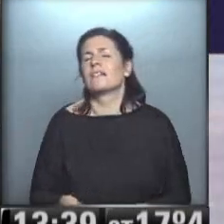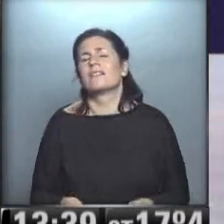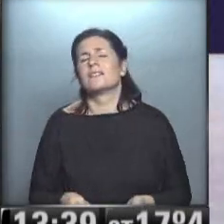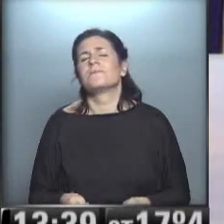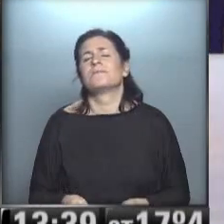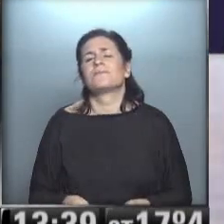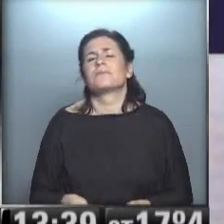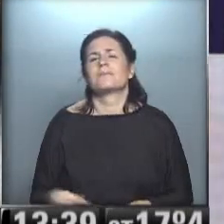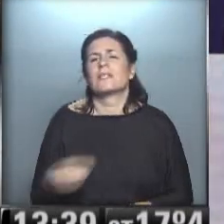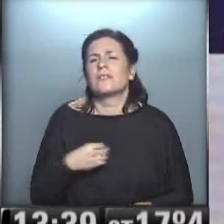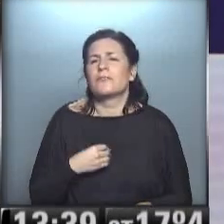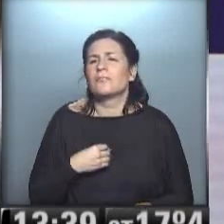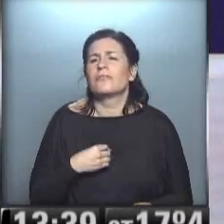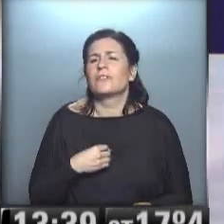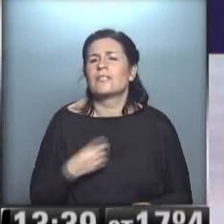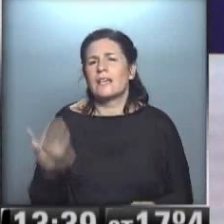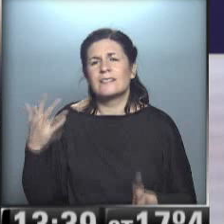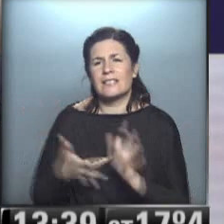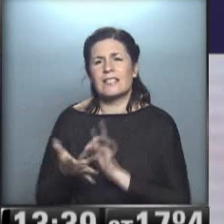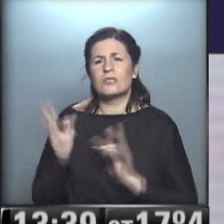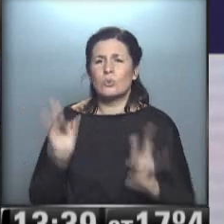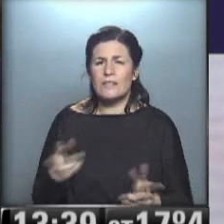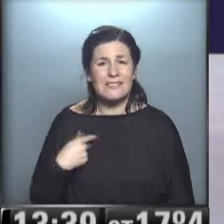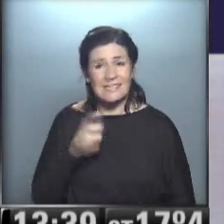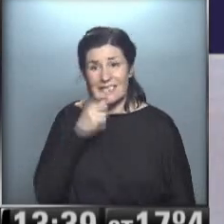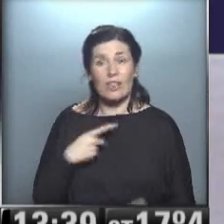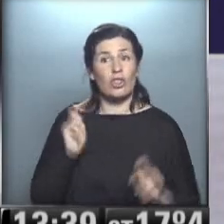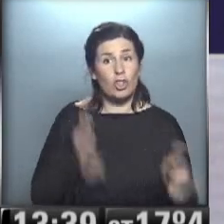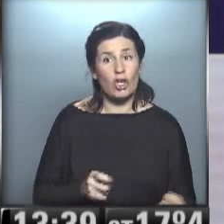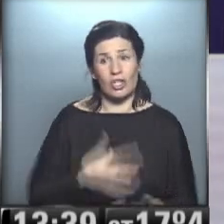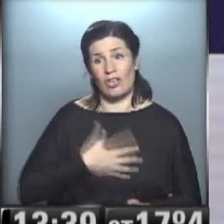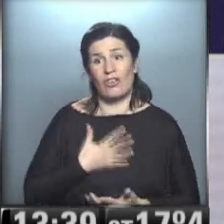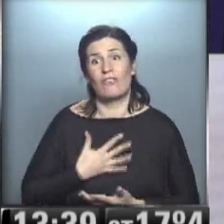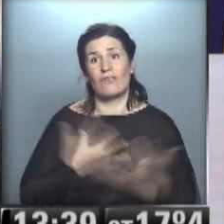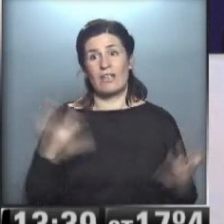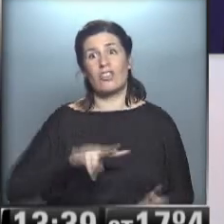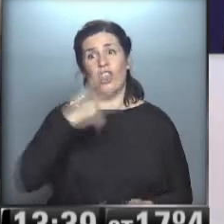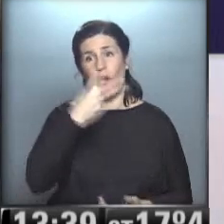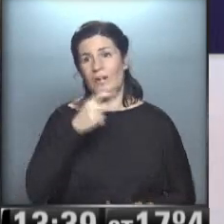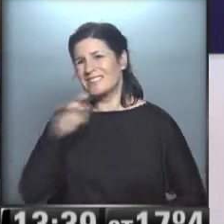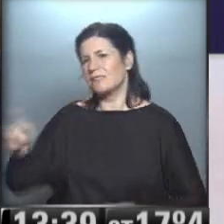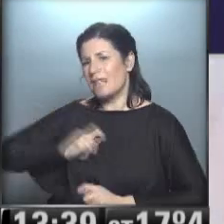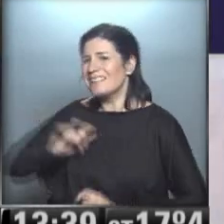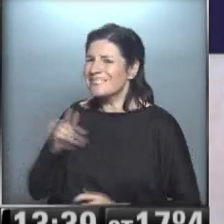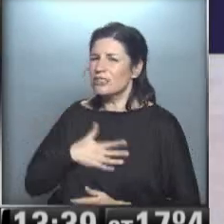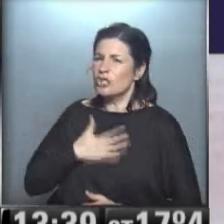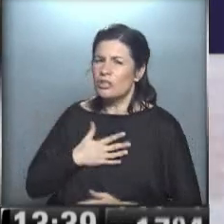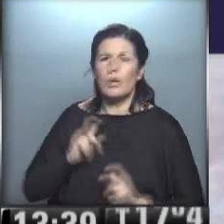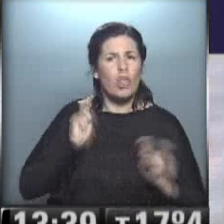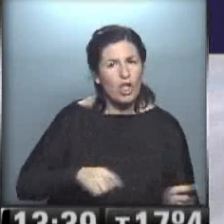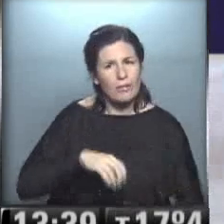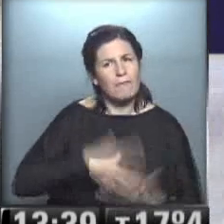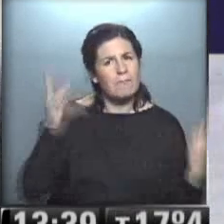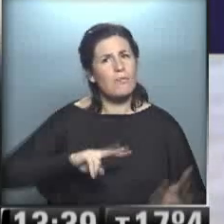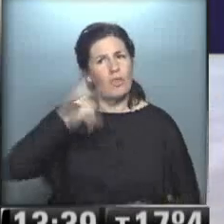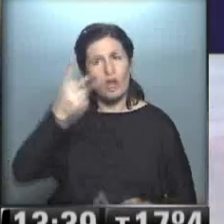hoy el cardenal, aquella palabra de Jesús, que hay más alegría en el dar que en el recibir. Y que entonces